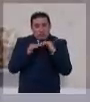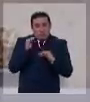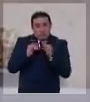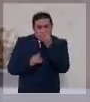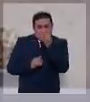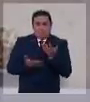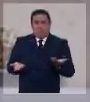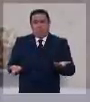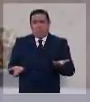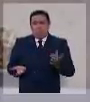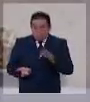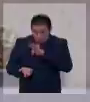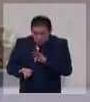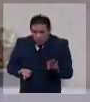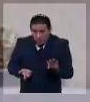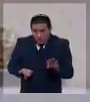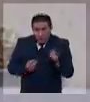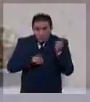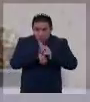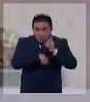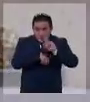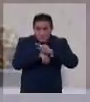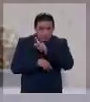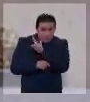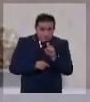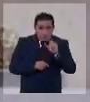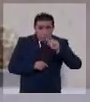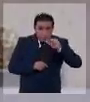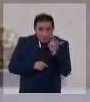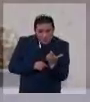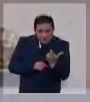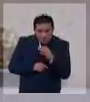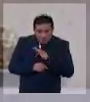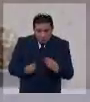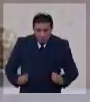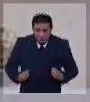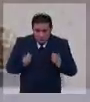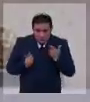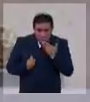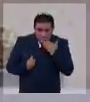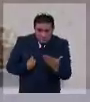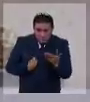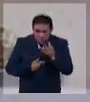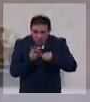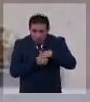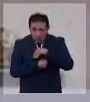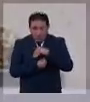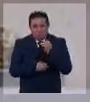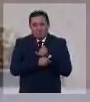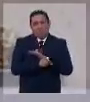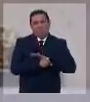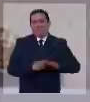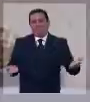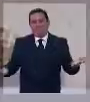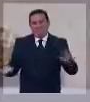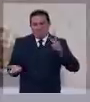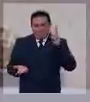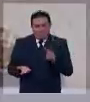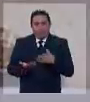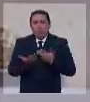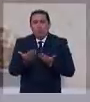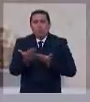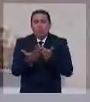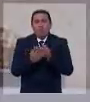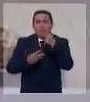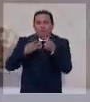con menos de 180 pesos al día? Tengo propuestas muy concretas. Primero, necesitamos más crecimiento